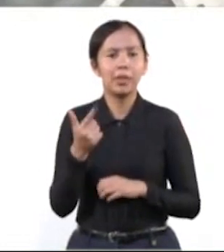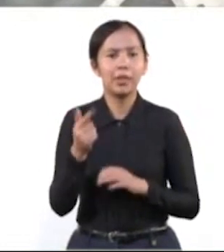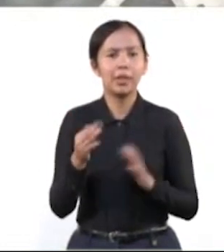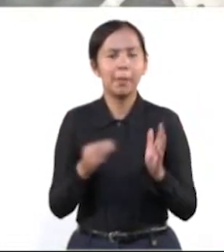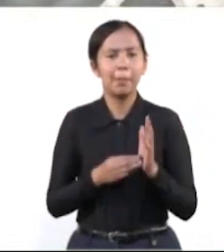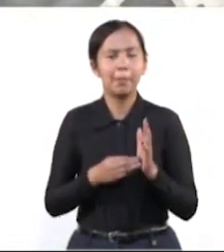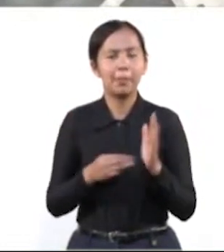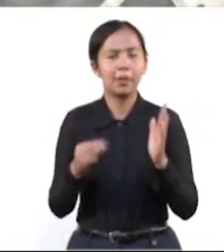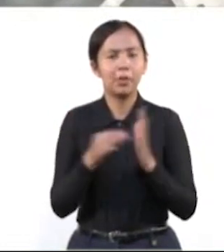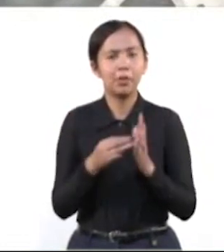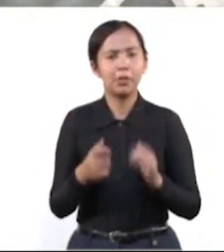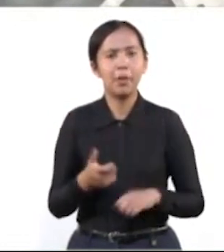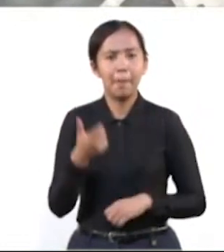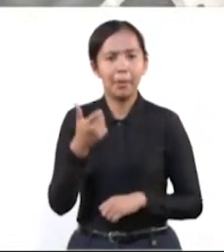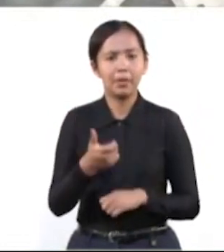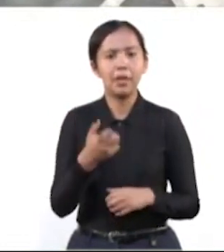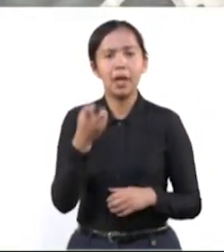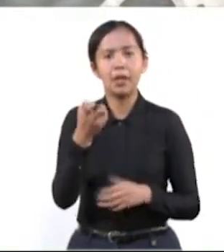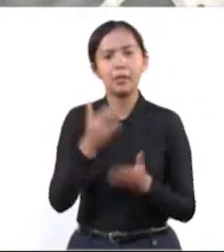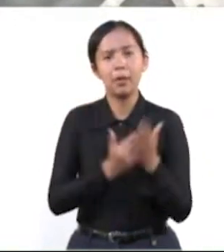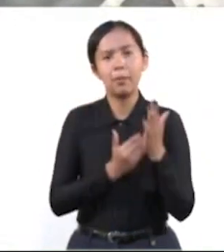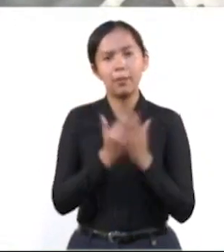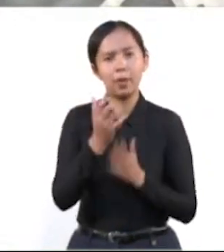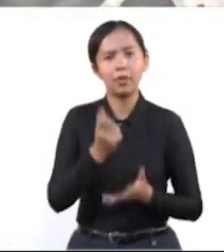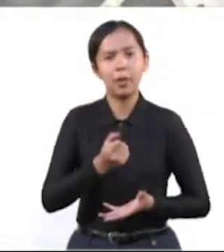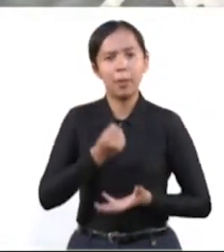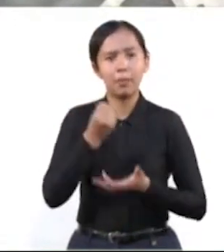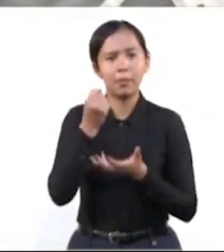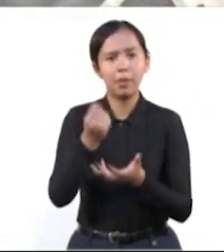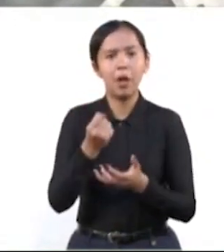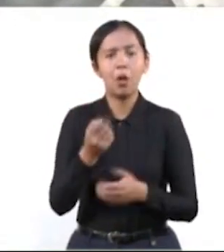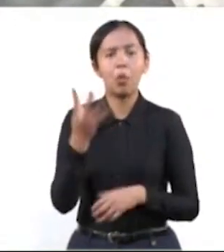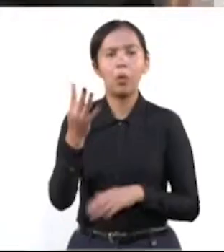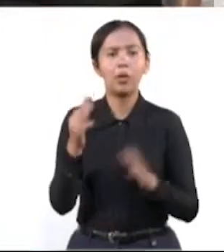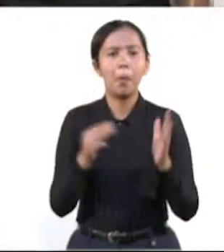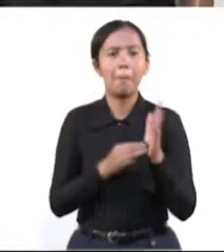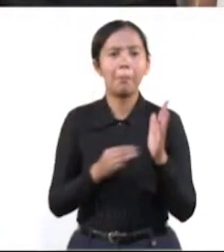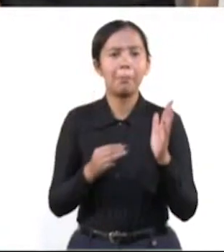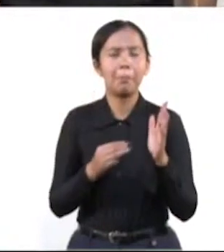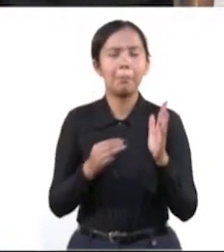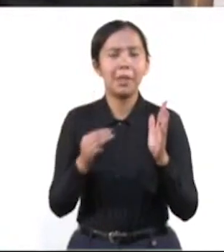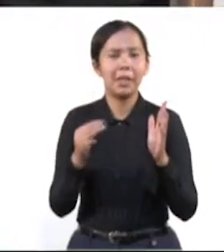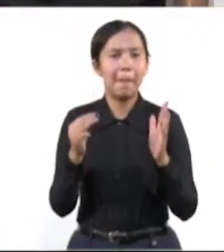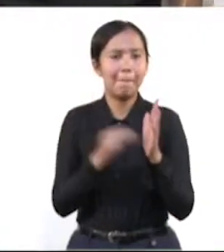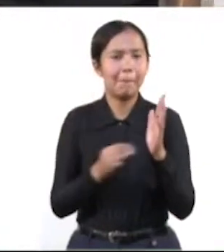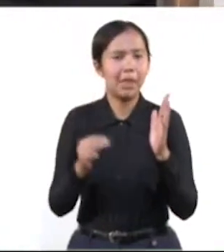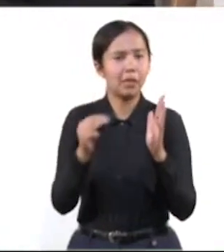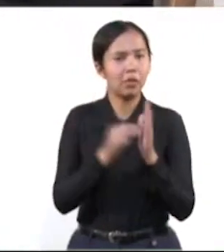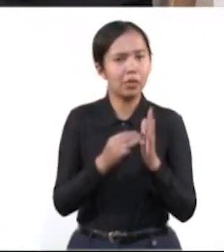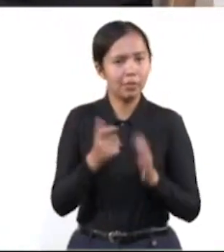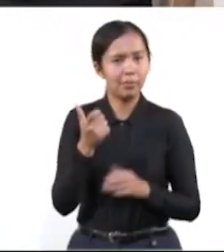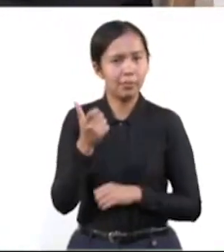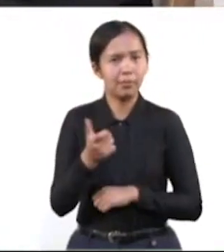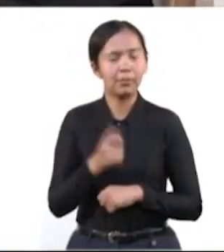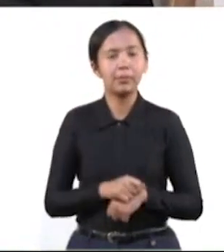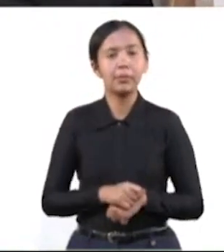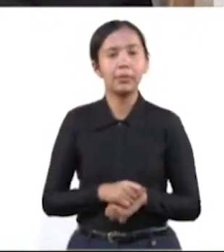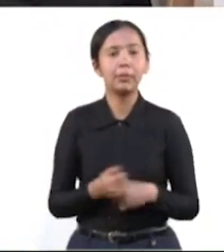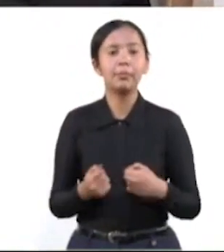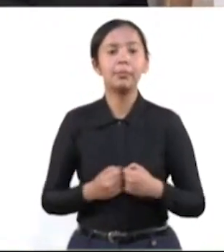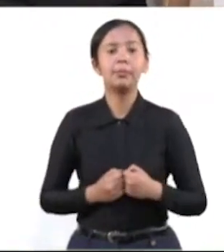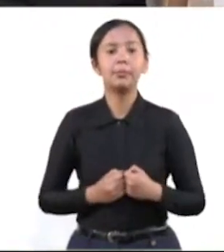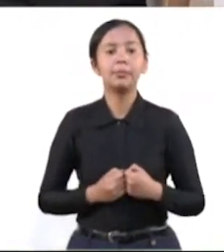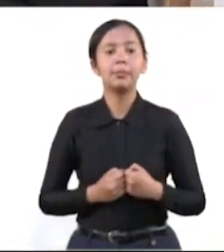cual representa un incremento de recursos por 4.000 millones de pesos. Además, se